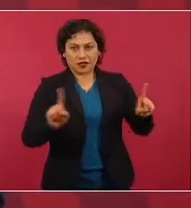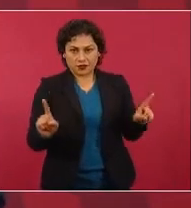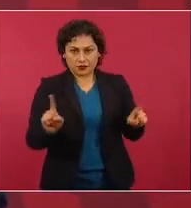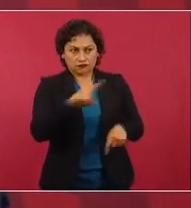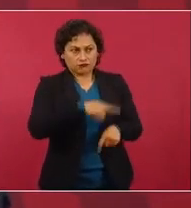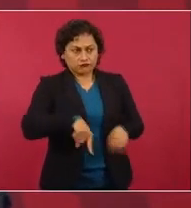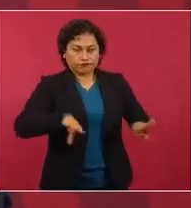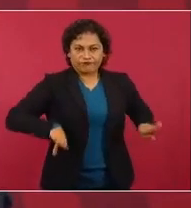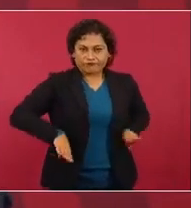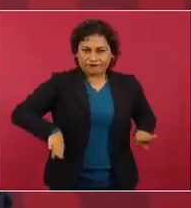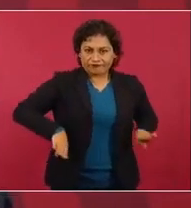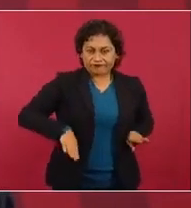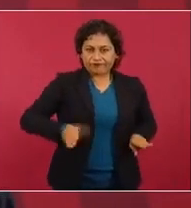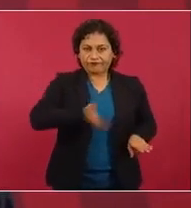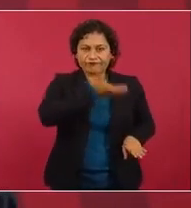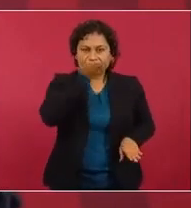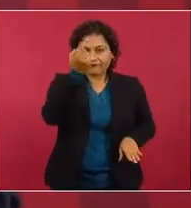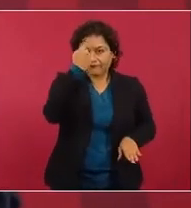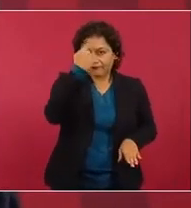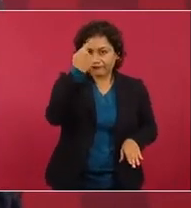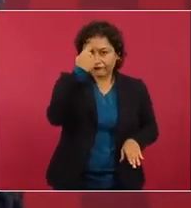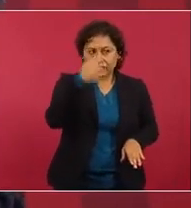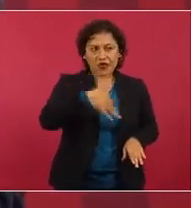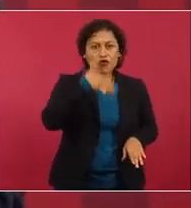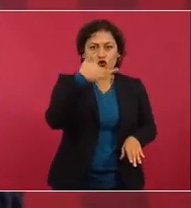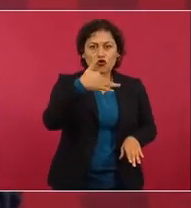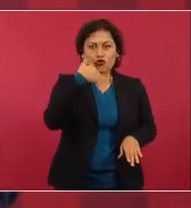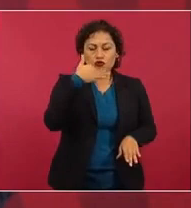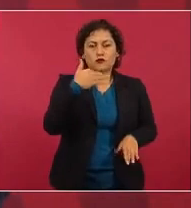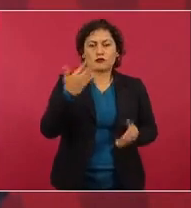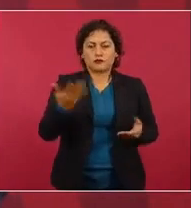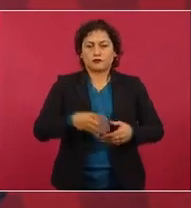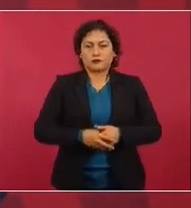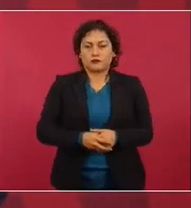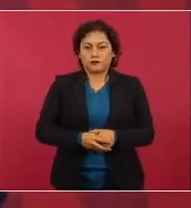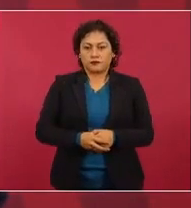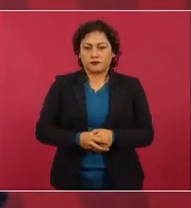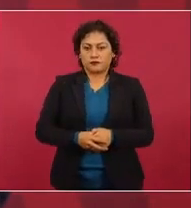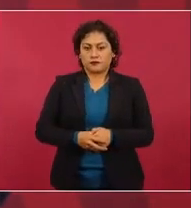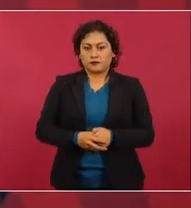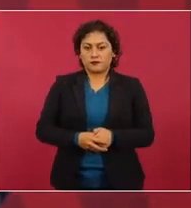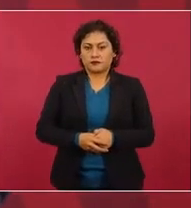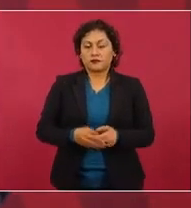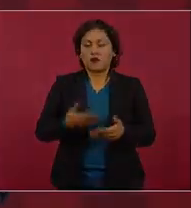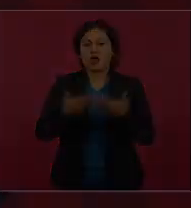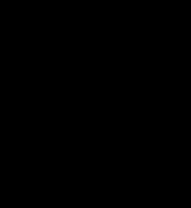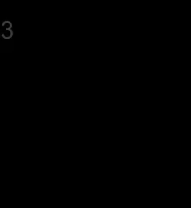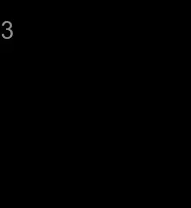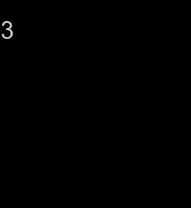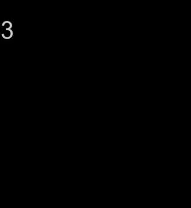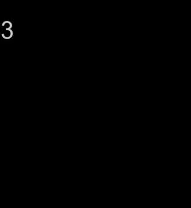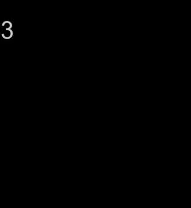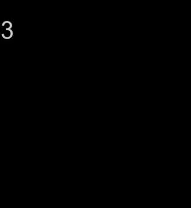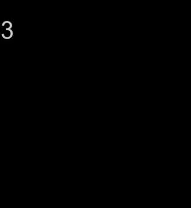conservadores corruptos de México, y ahora hasta nos sorprende la actitud del jefe del Departamento de Estado, a lo mejor